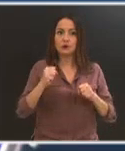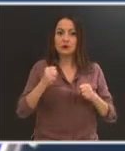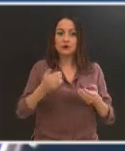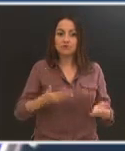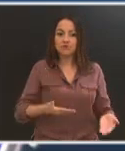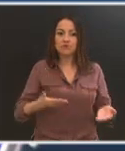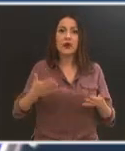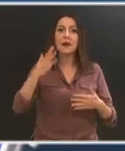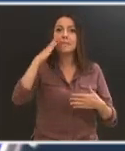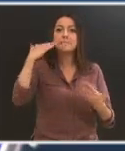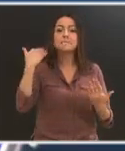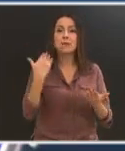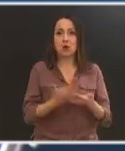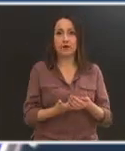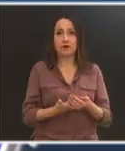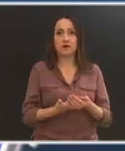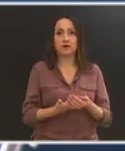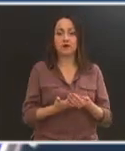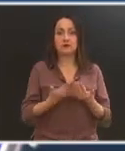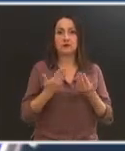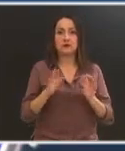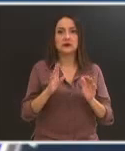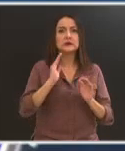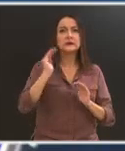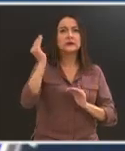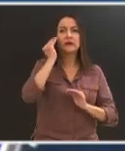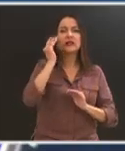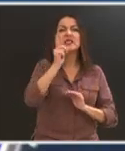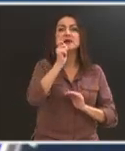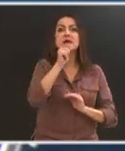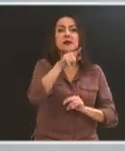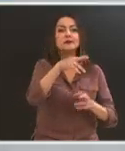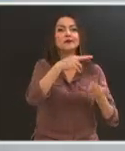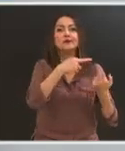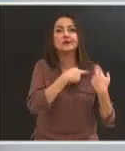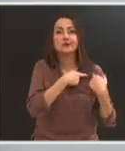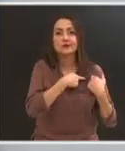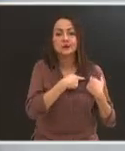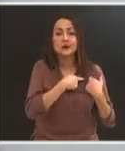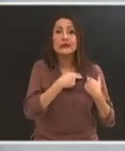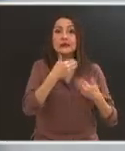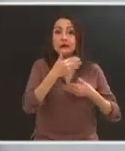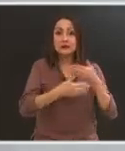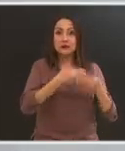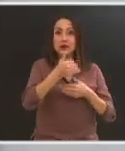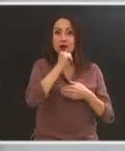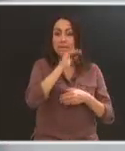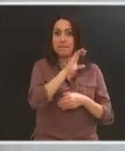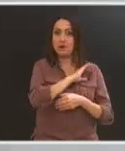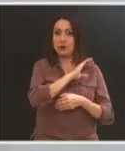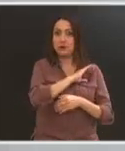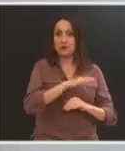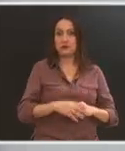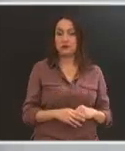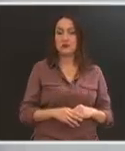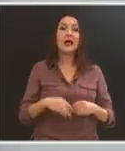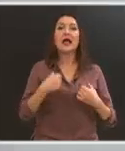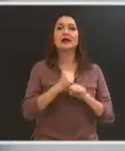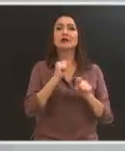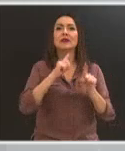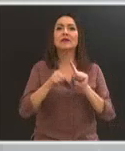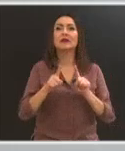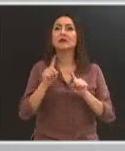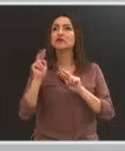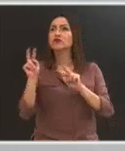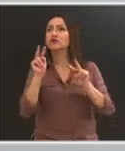de evidencias y determinar quiénes fueron los responsables. Mientras tanto, la Fuerza Pública realizó una serie de